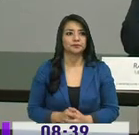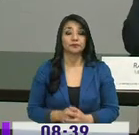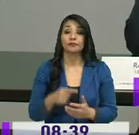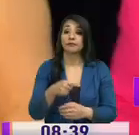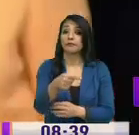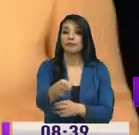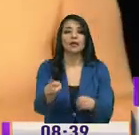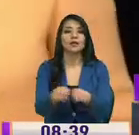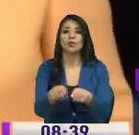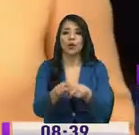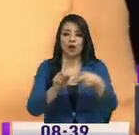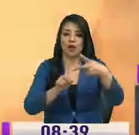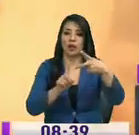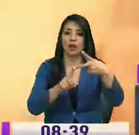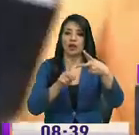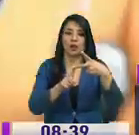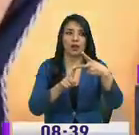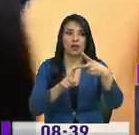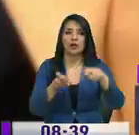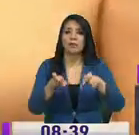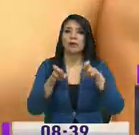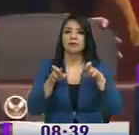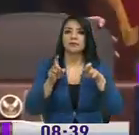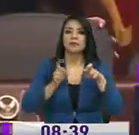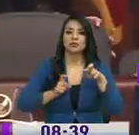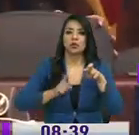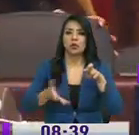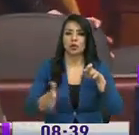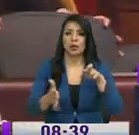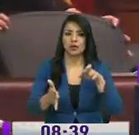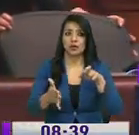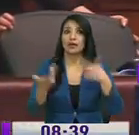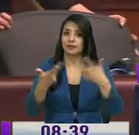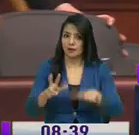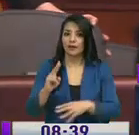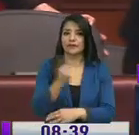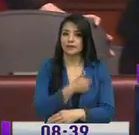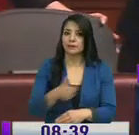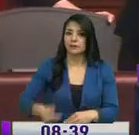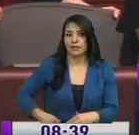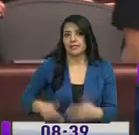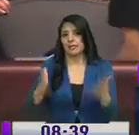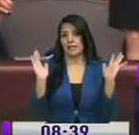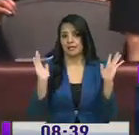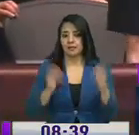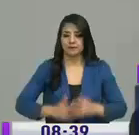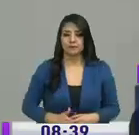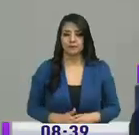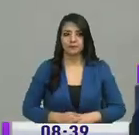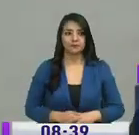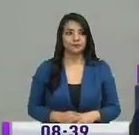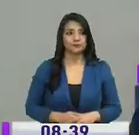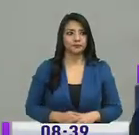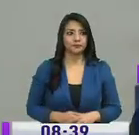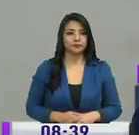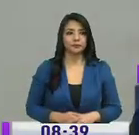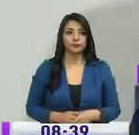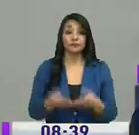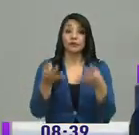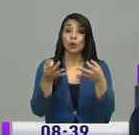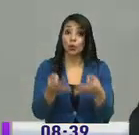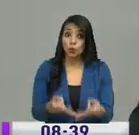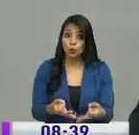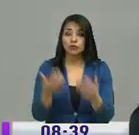de improcedente continuar con una licencia sin sueldo una vez fue titularizada en el cargo de vicepresidenta de la República. Al momento en que ella tuvo